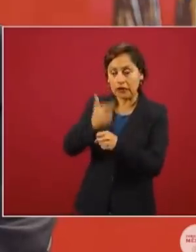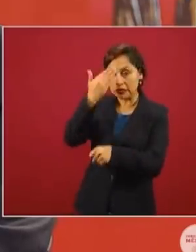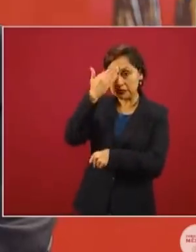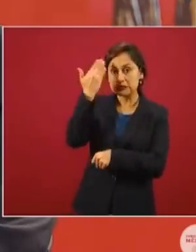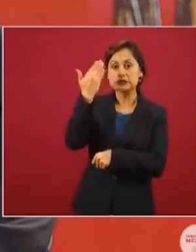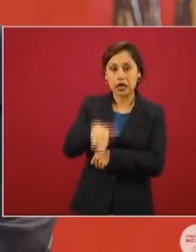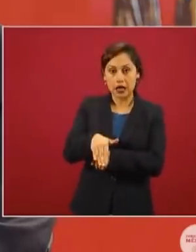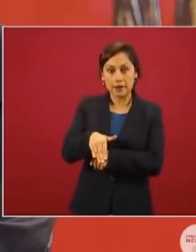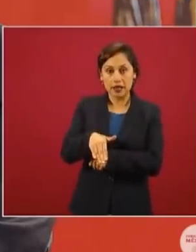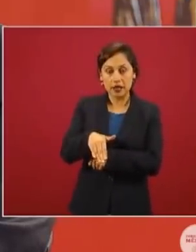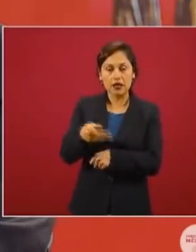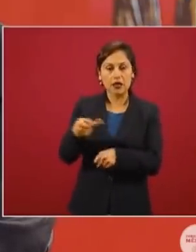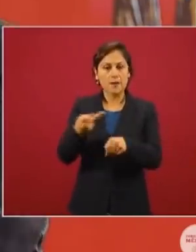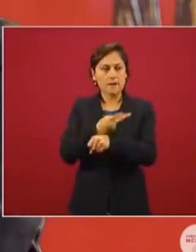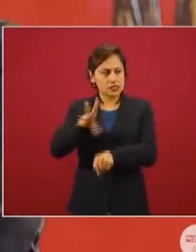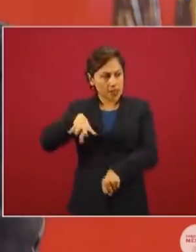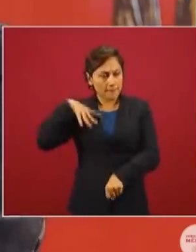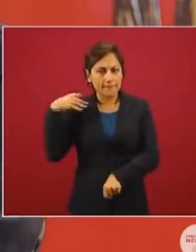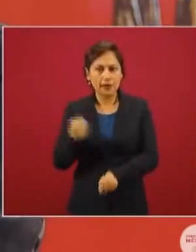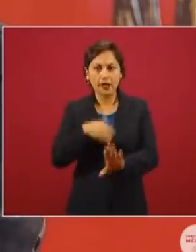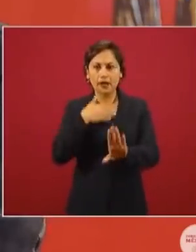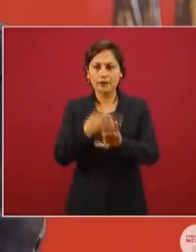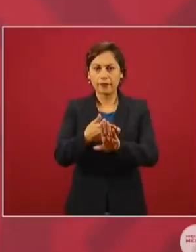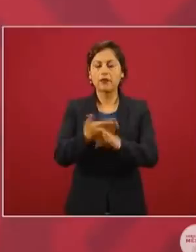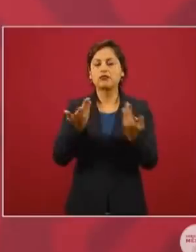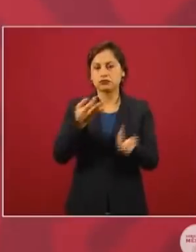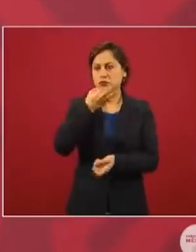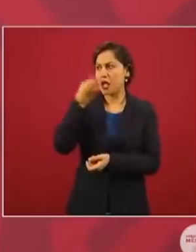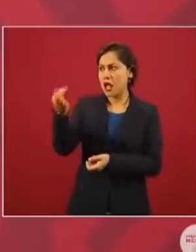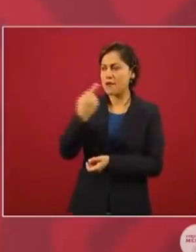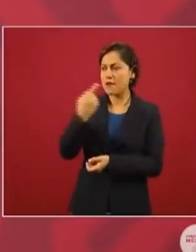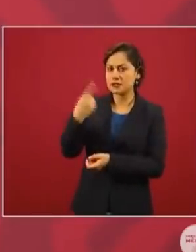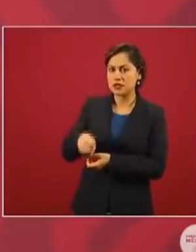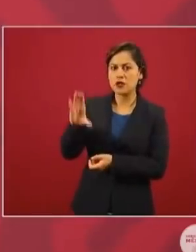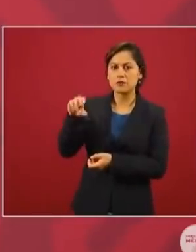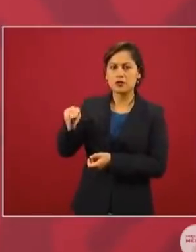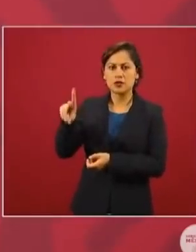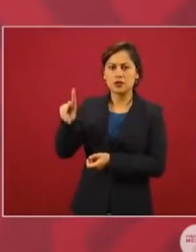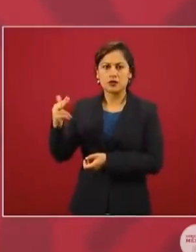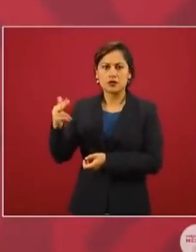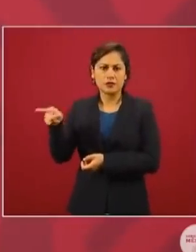abuso. Y la Comisión de Derechos Humanos seguramente está actuando.